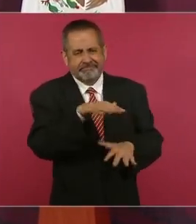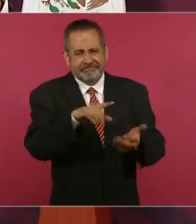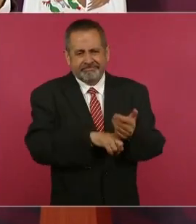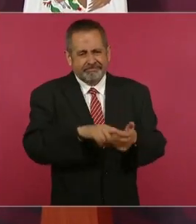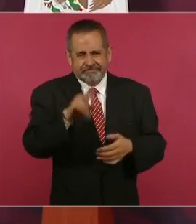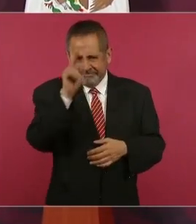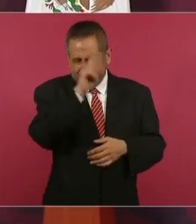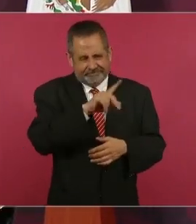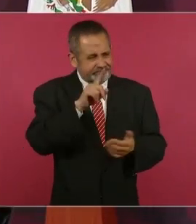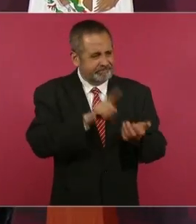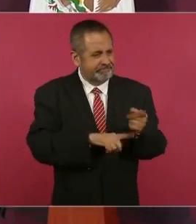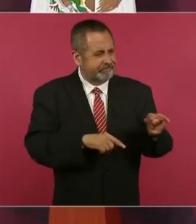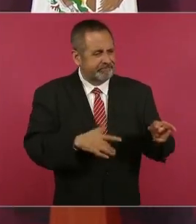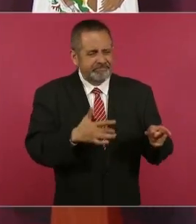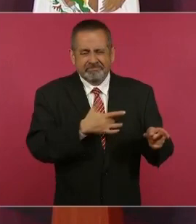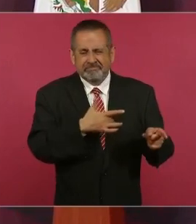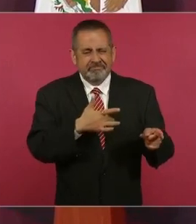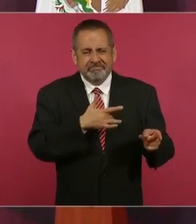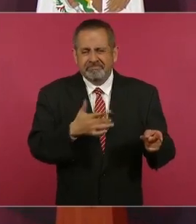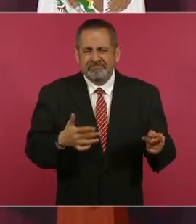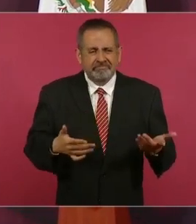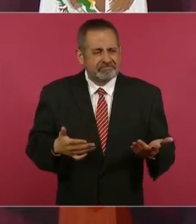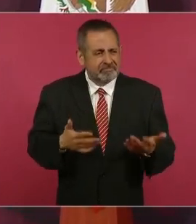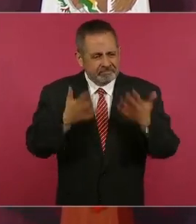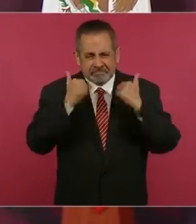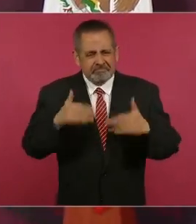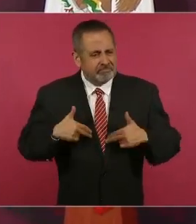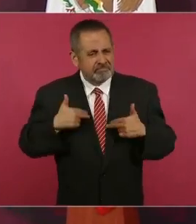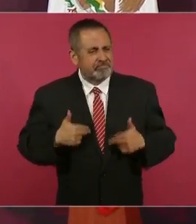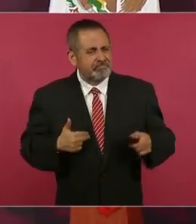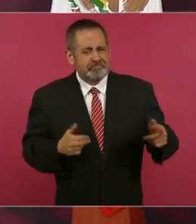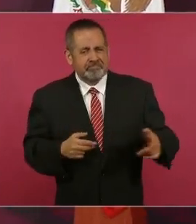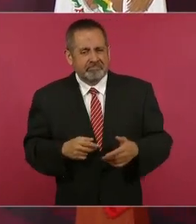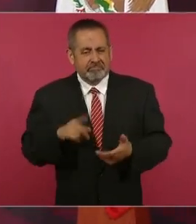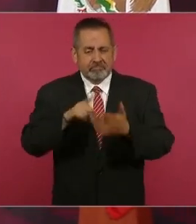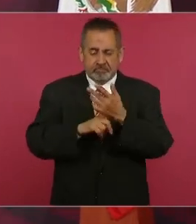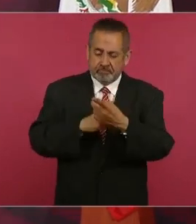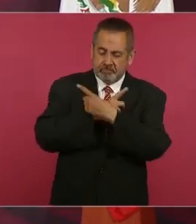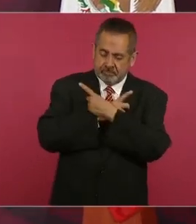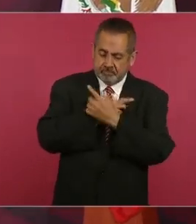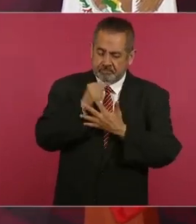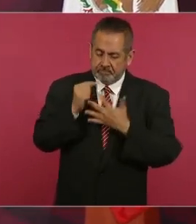de la condición humana cuando se pierden valores,